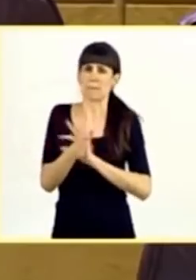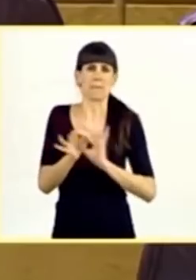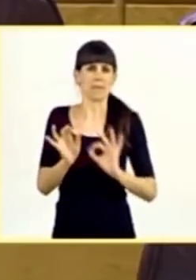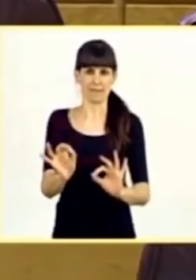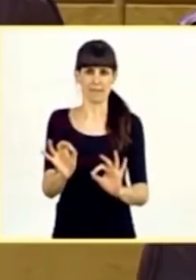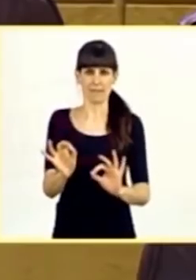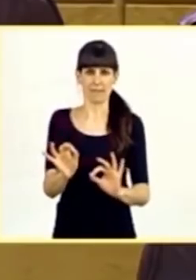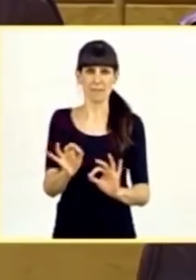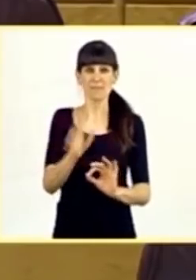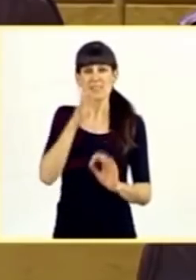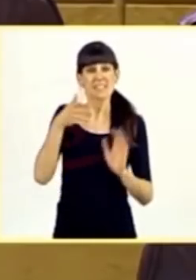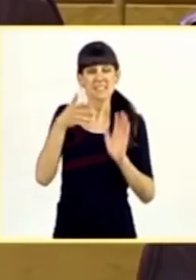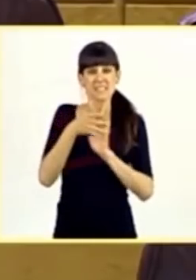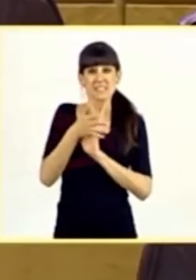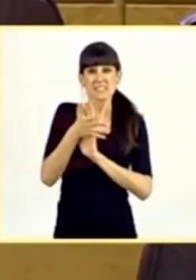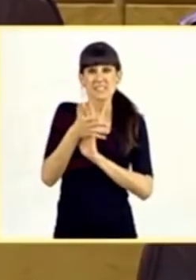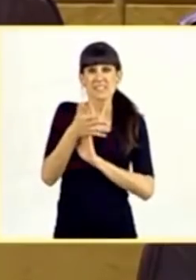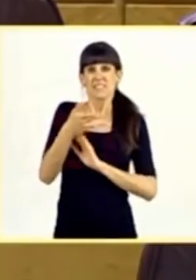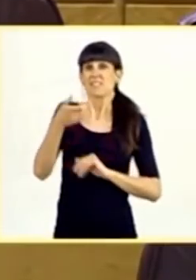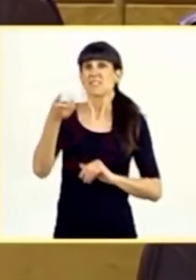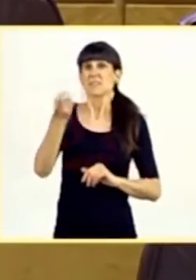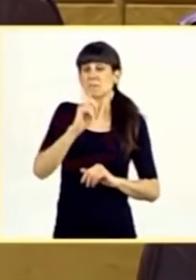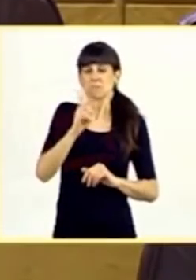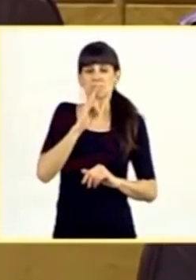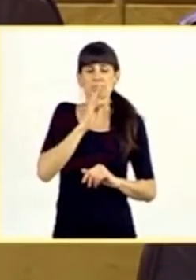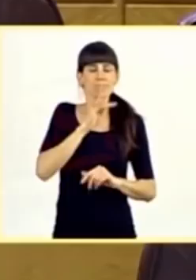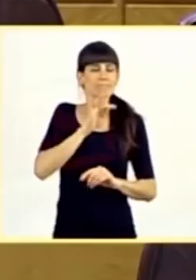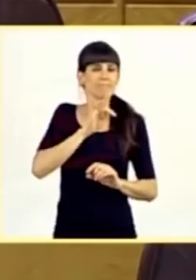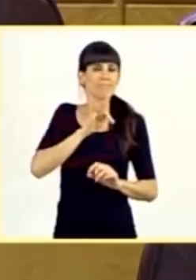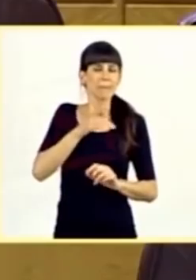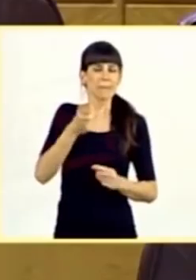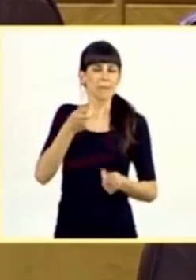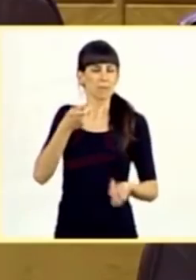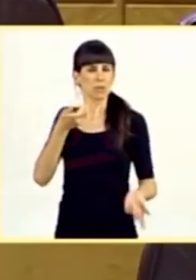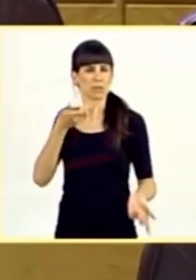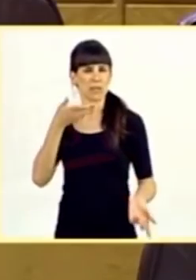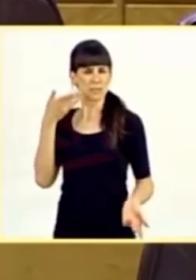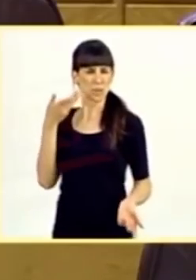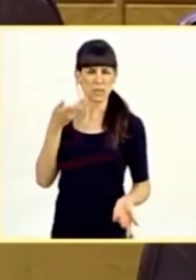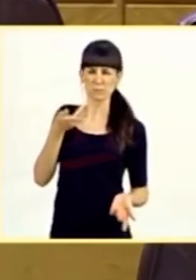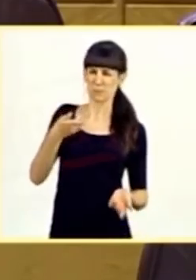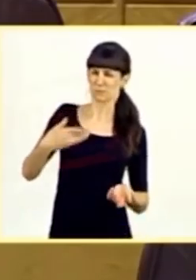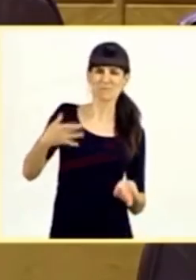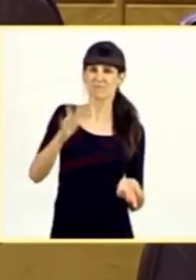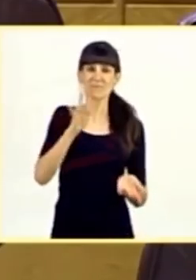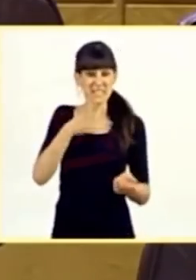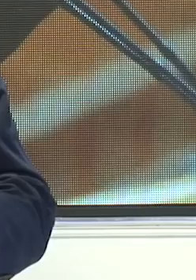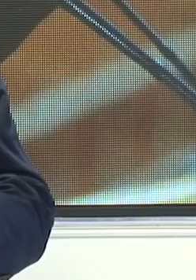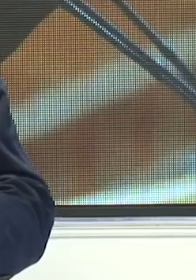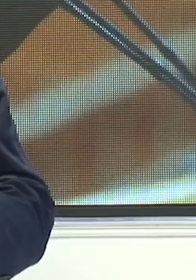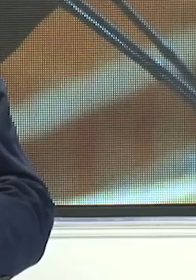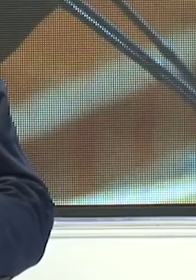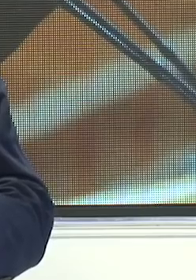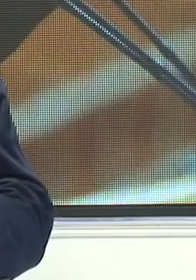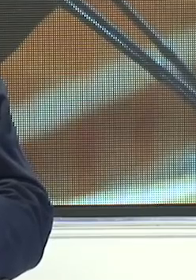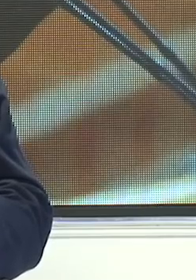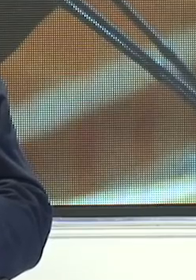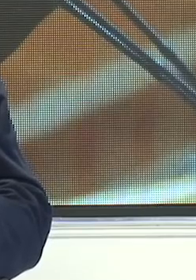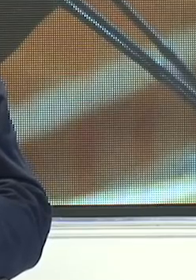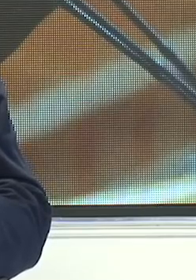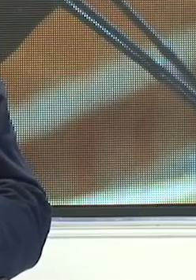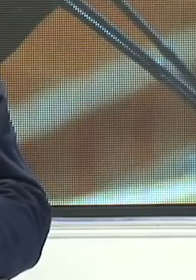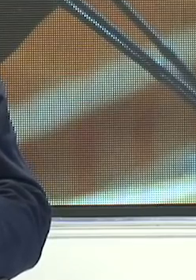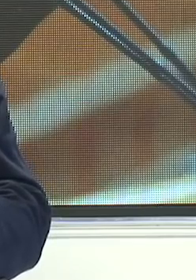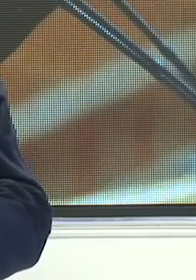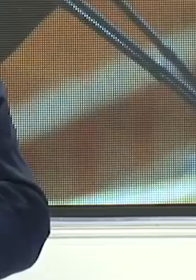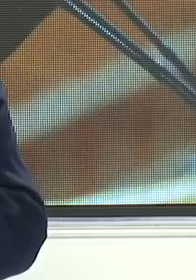soberanía nacional, a los enfermos y a nosotros los profesionales, sin lugar a dudas. Hoy todos los medios de comunicación se hacen